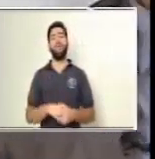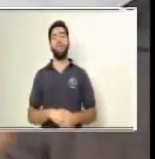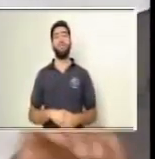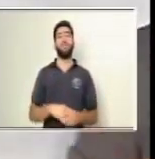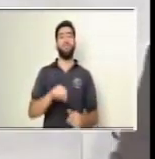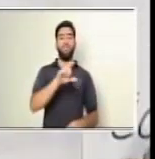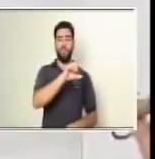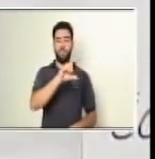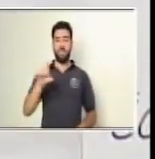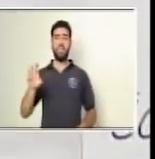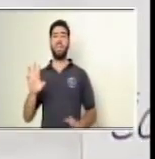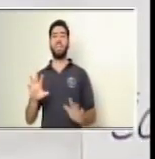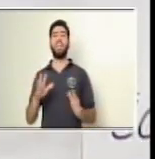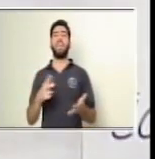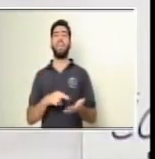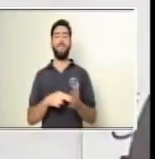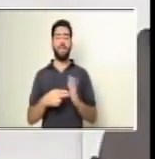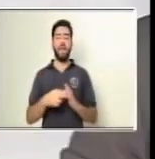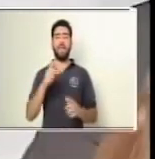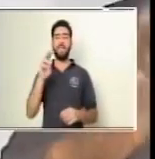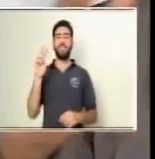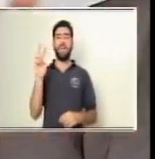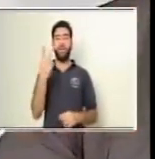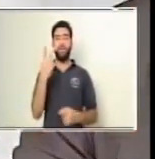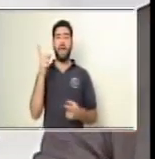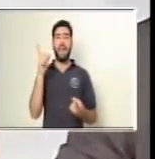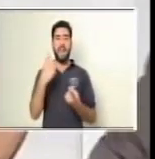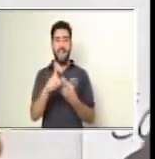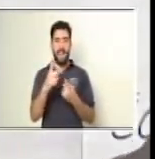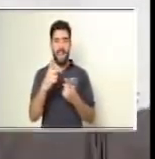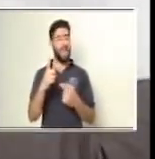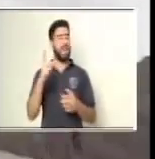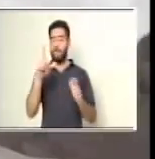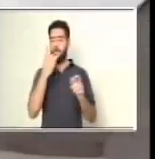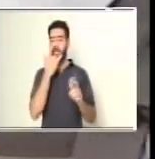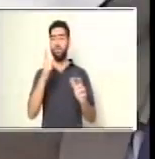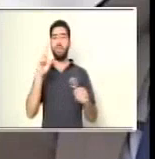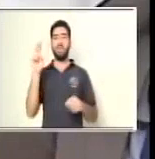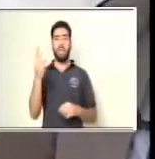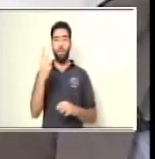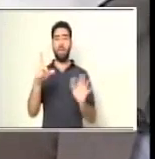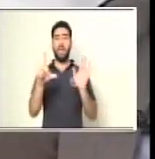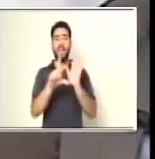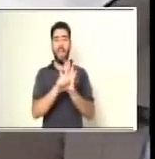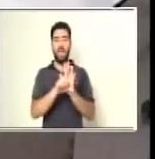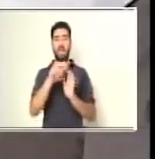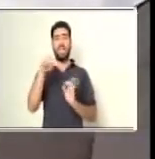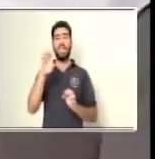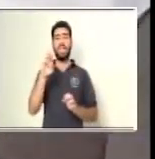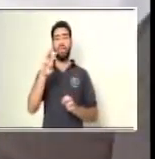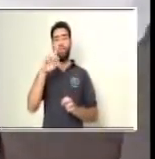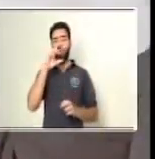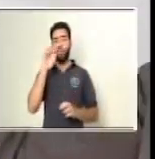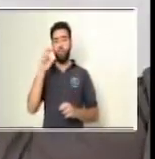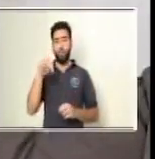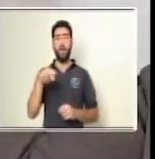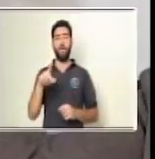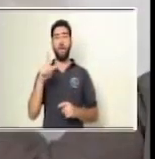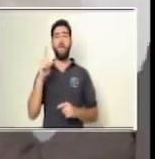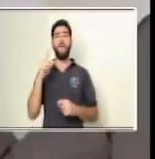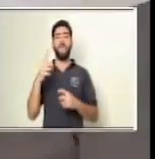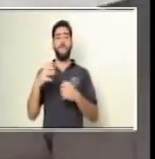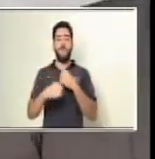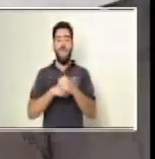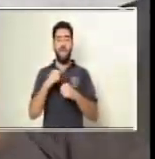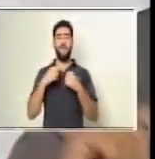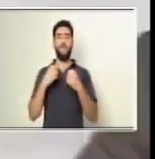ecuación representa la segunda ley de Newton. Ampliémosla un poquito. Sería fuerza es igual a masa